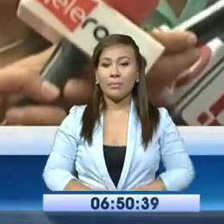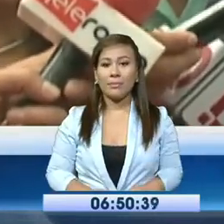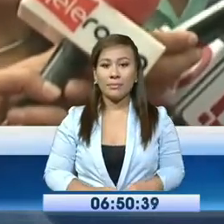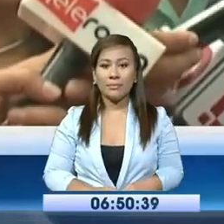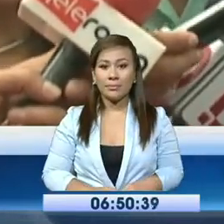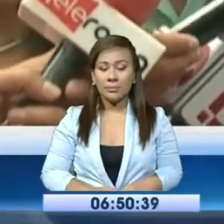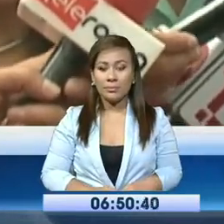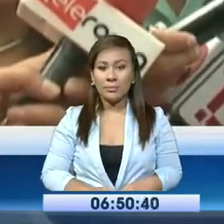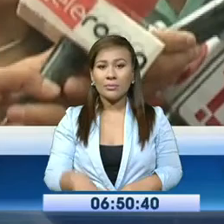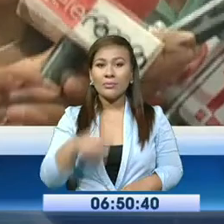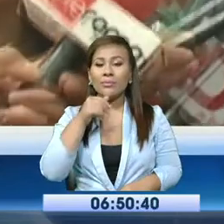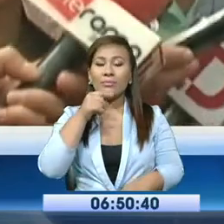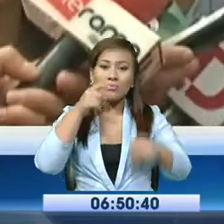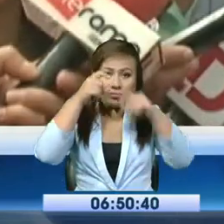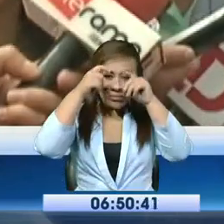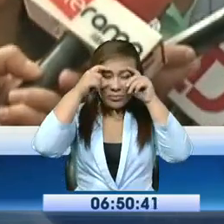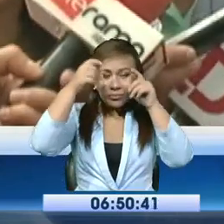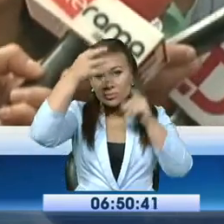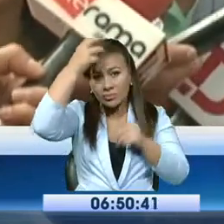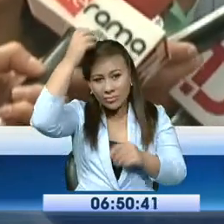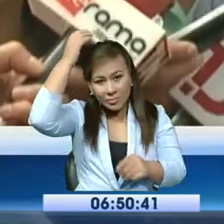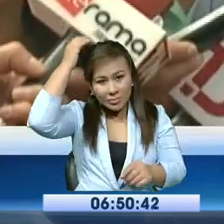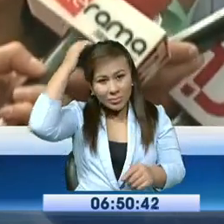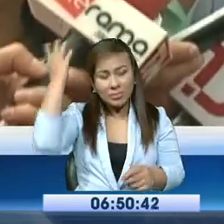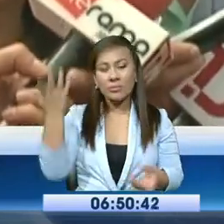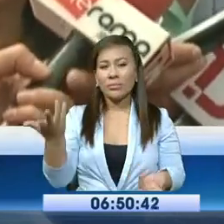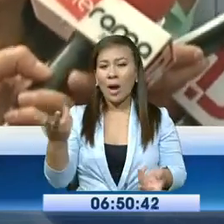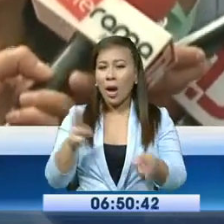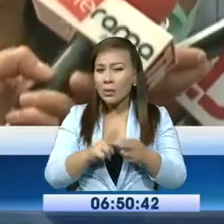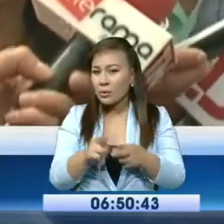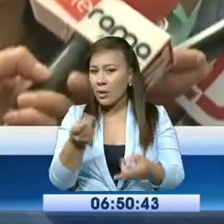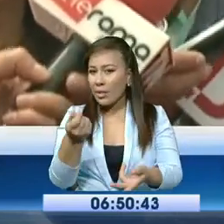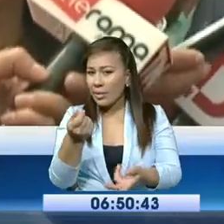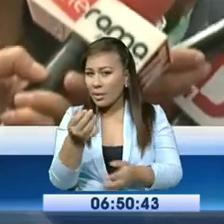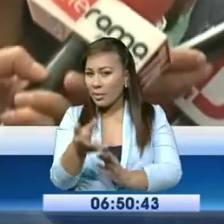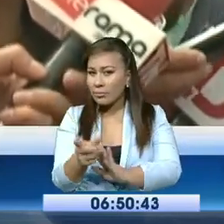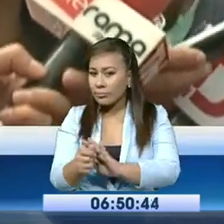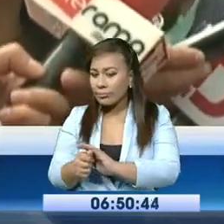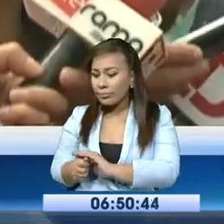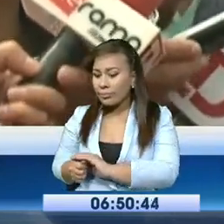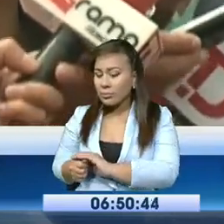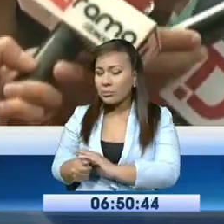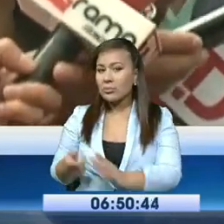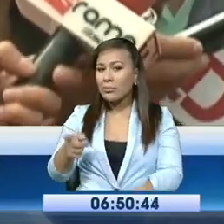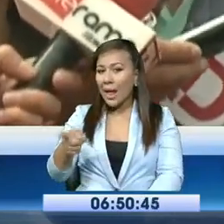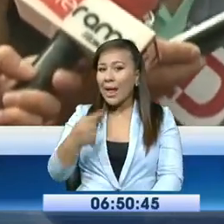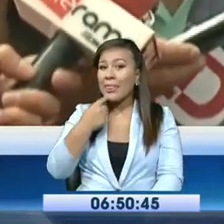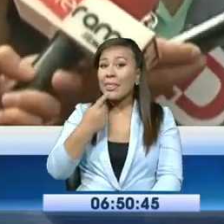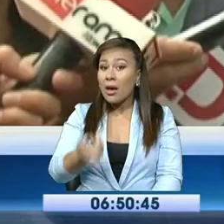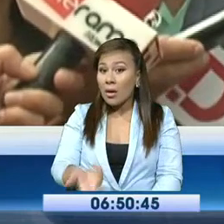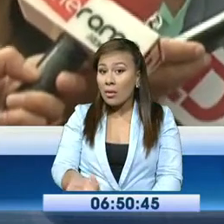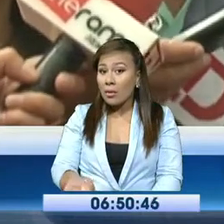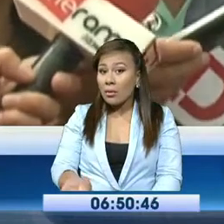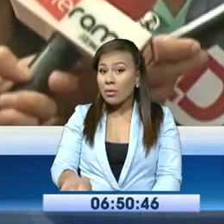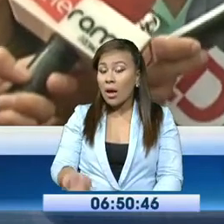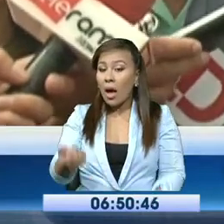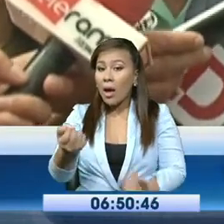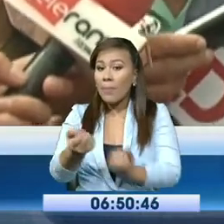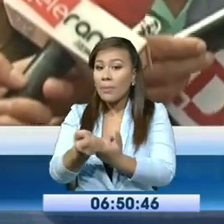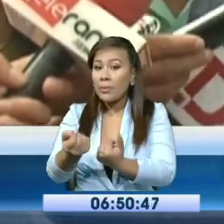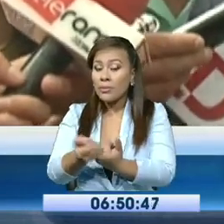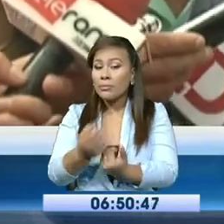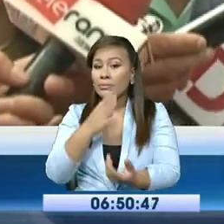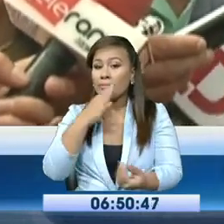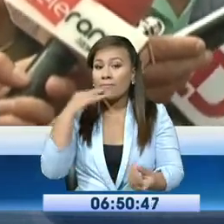involucrado el señor Glass y el uso de recursos públicos en favor de asistir al señor